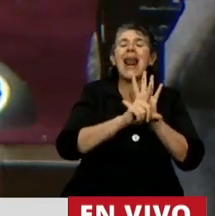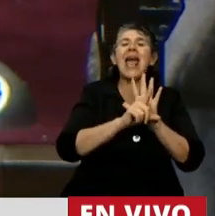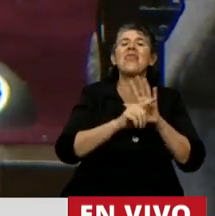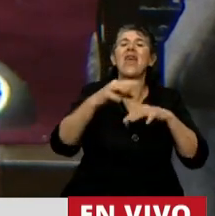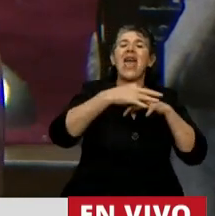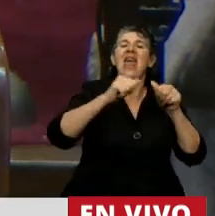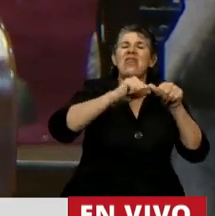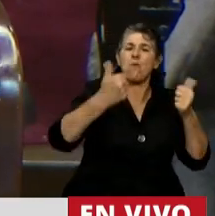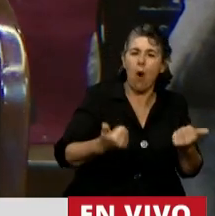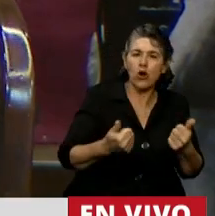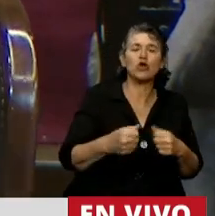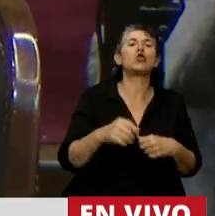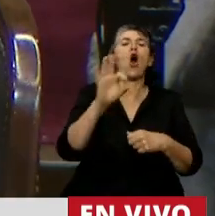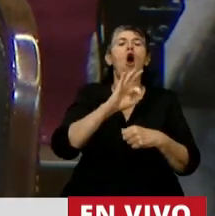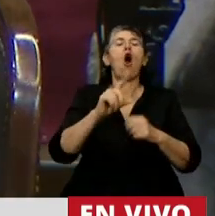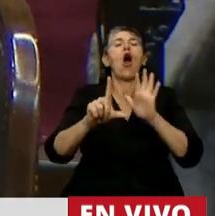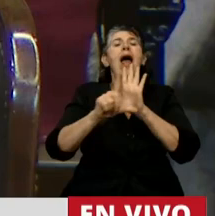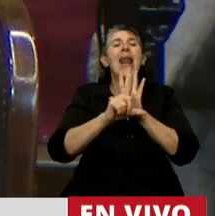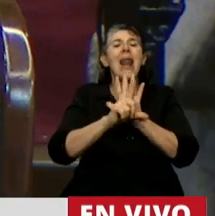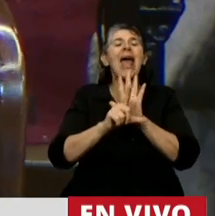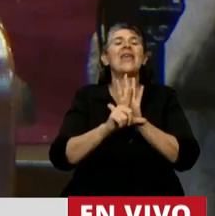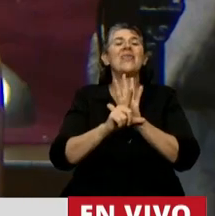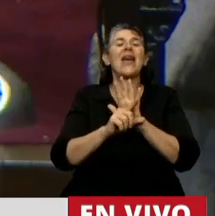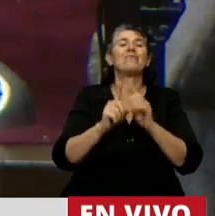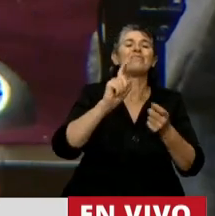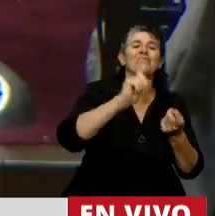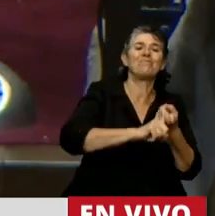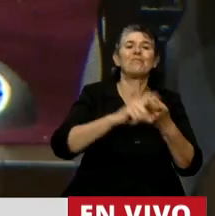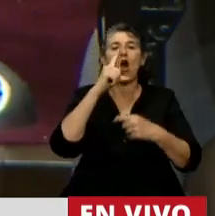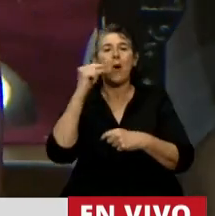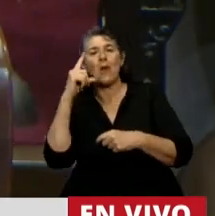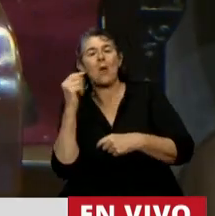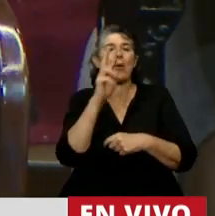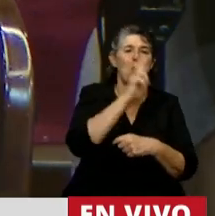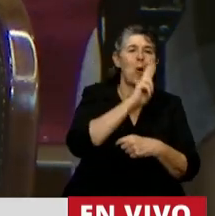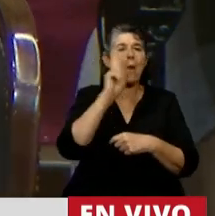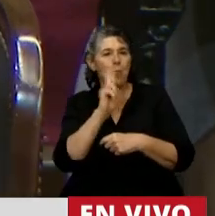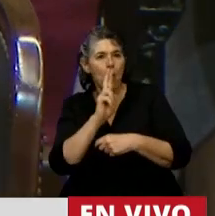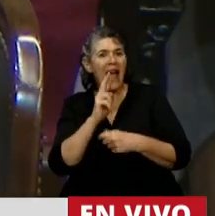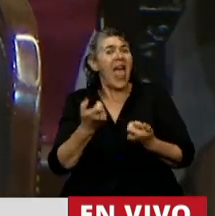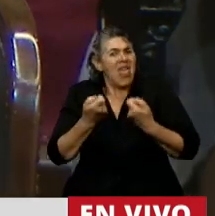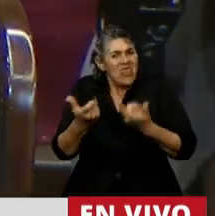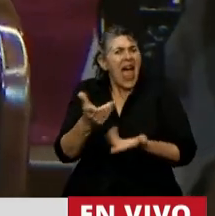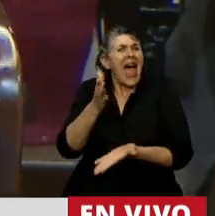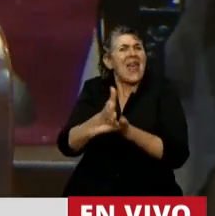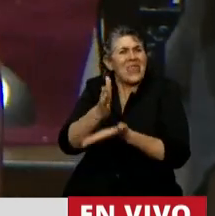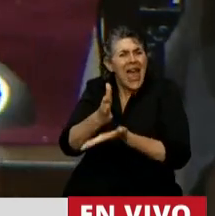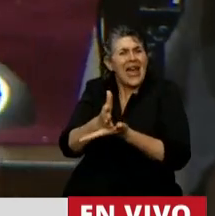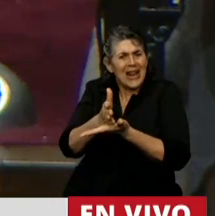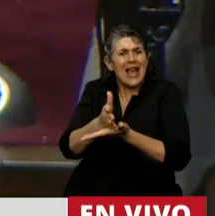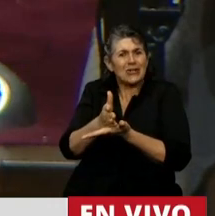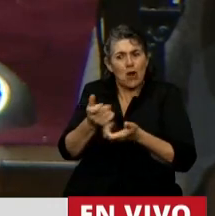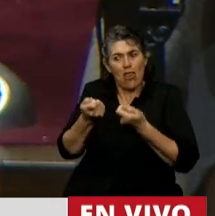matrimonio igualitaria, que no solamente amplió derechos, sino que además y sobre todo reconoce